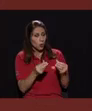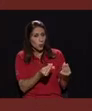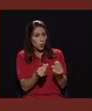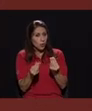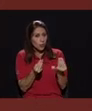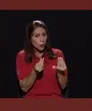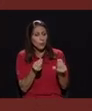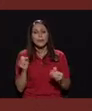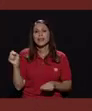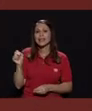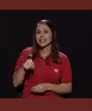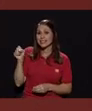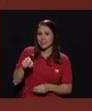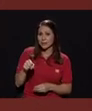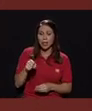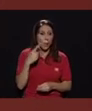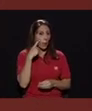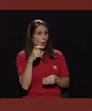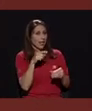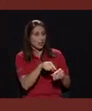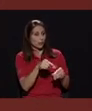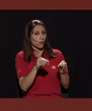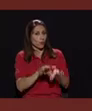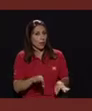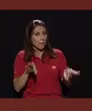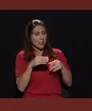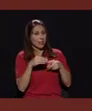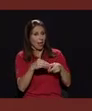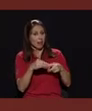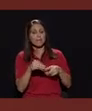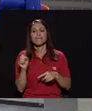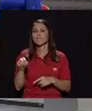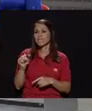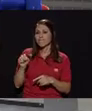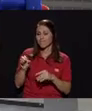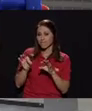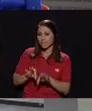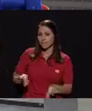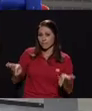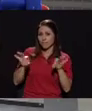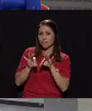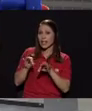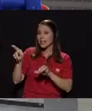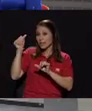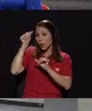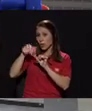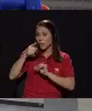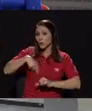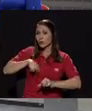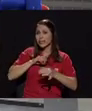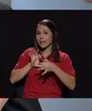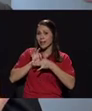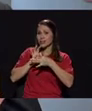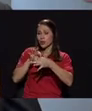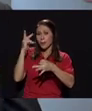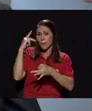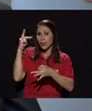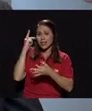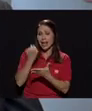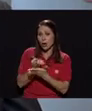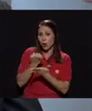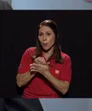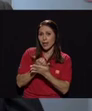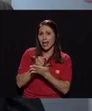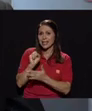esa materia. Sí, claro, parte de... Porque es un sector fundamental. Parte de nuestra relación, recordemos que es de política económica,